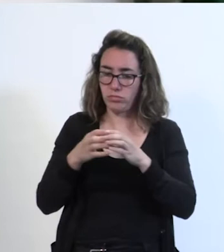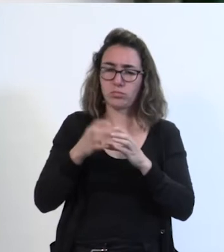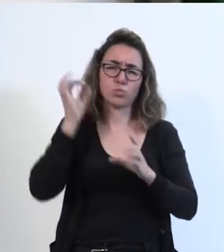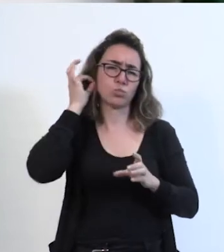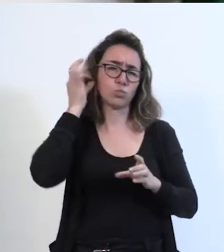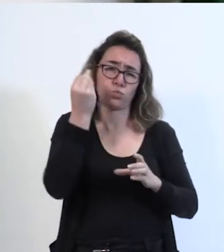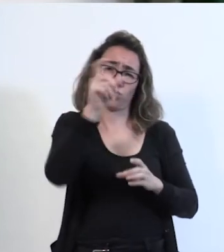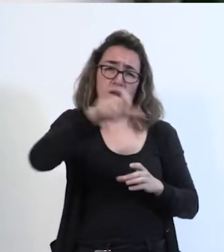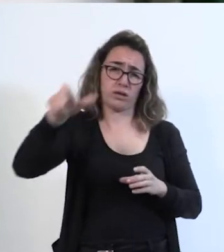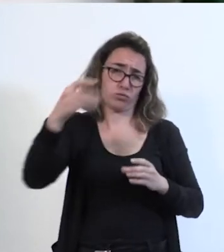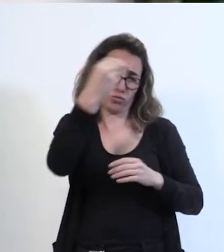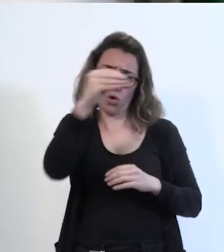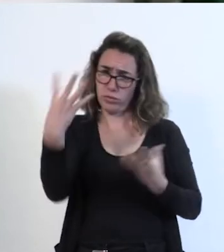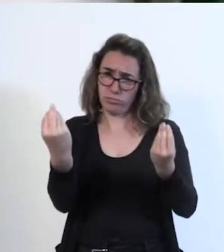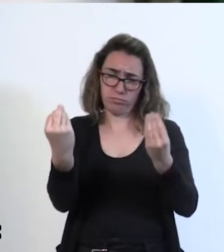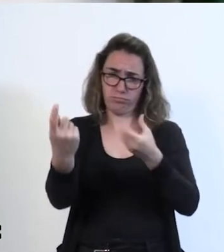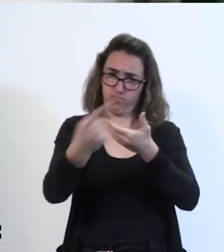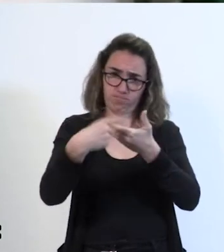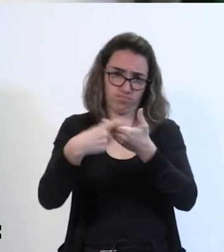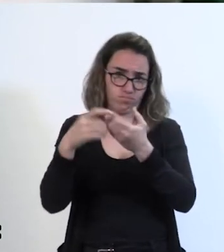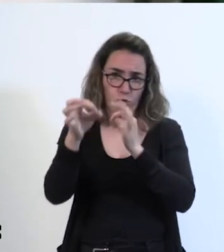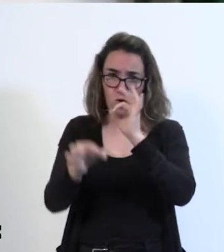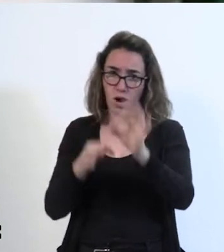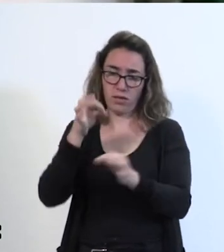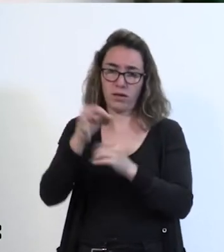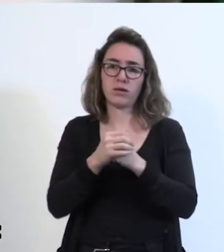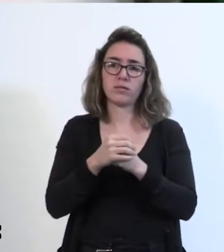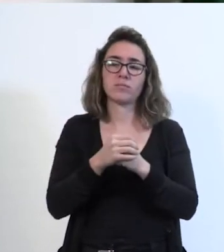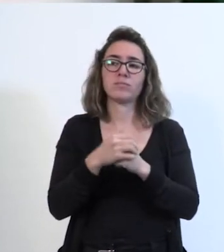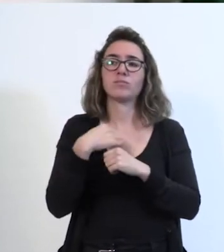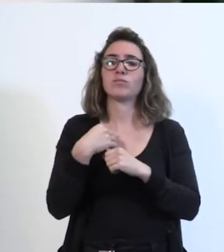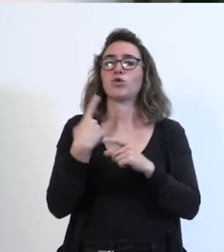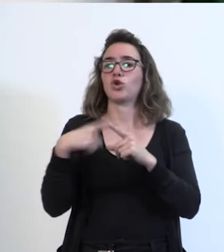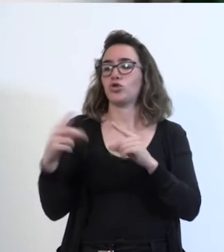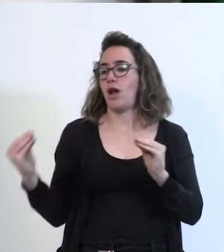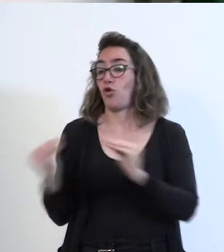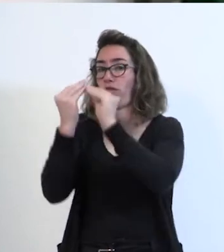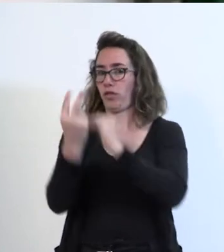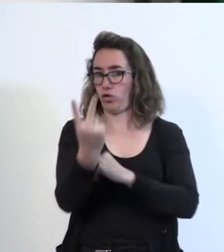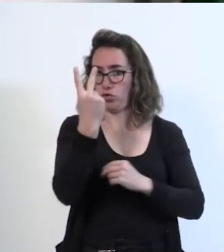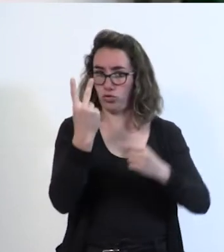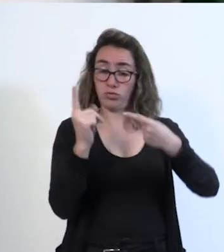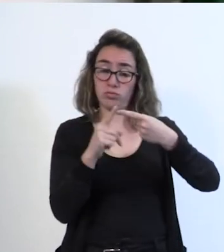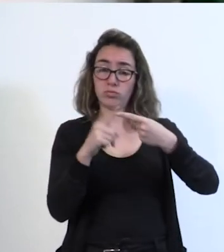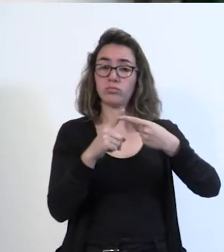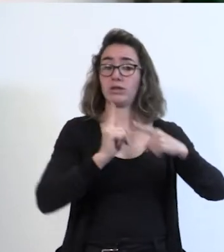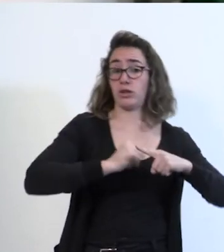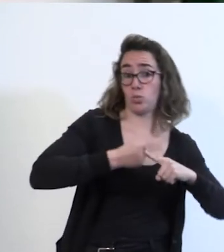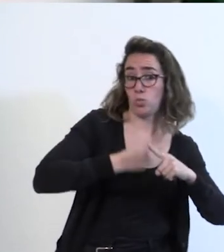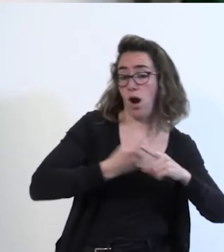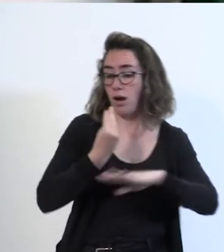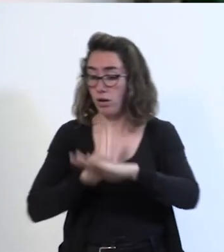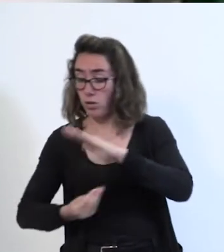muchas jóvenes organizadas. Tenemos dos coincidencias ahí: defender derechos sexuales y